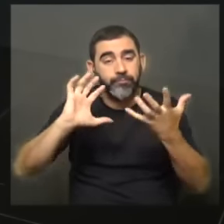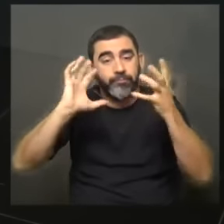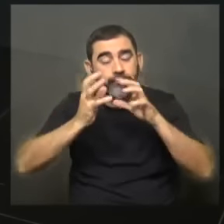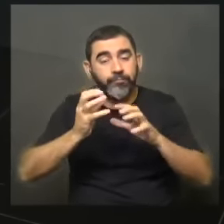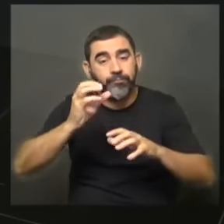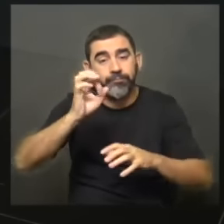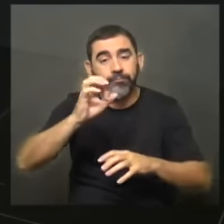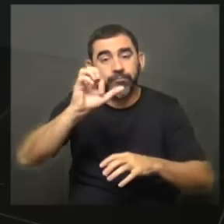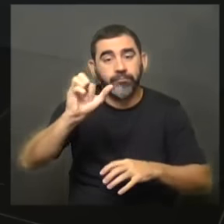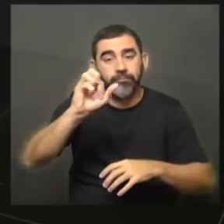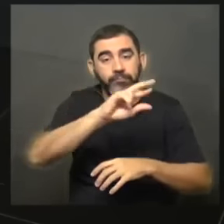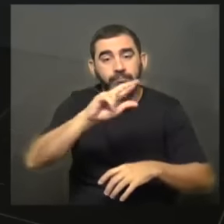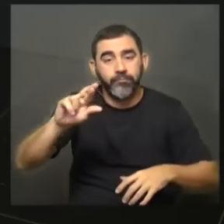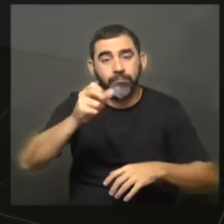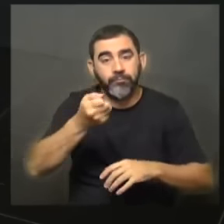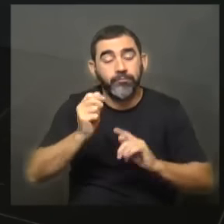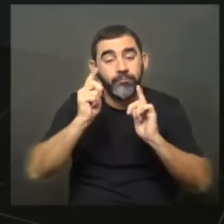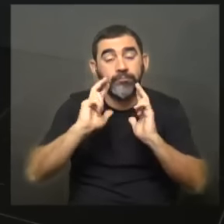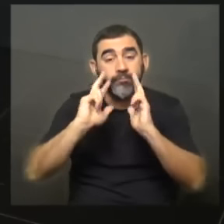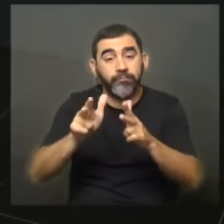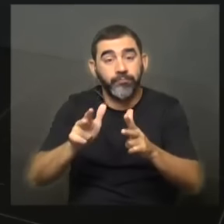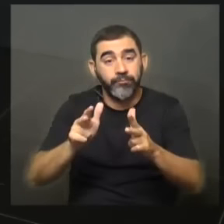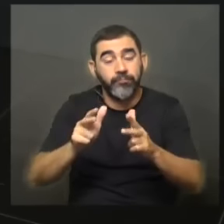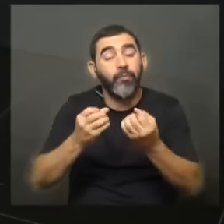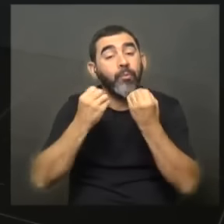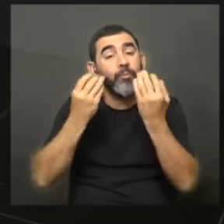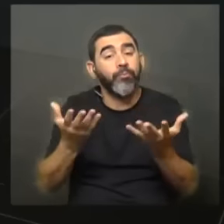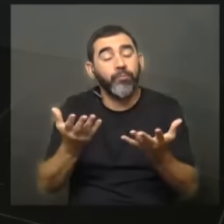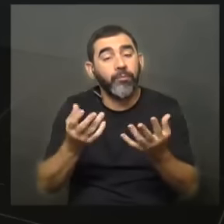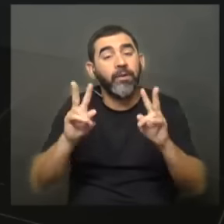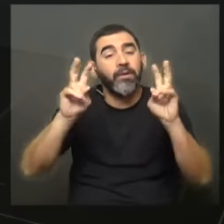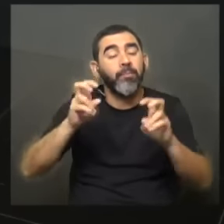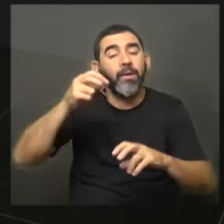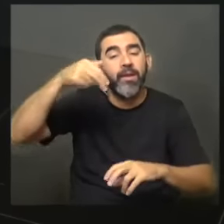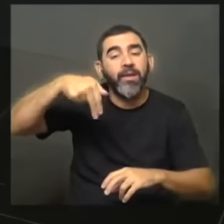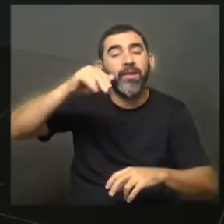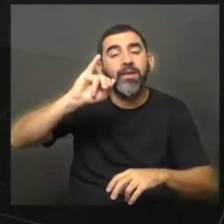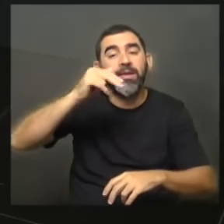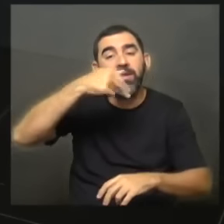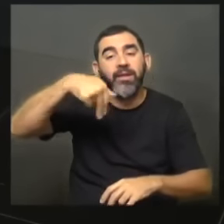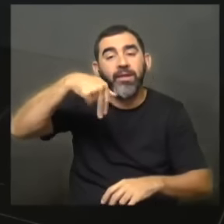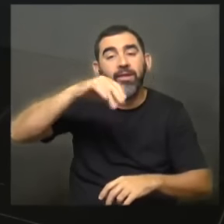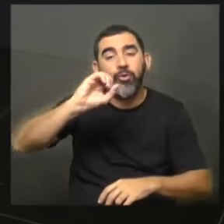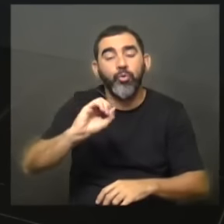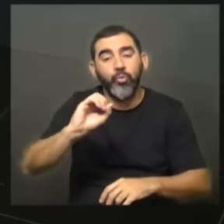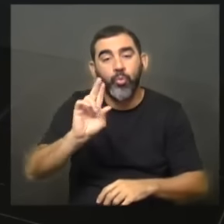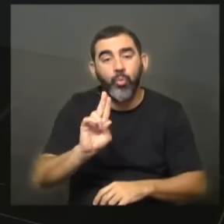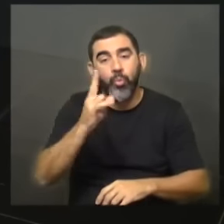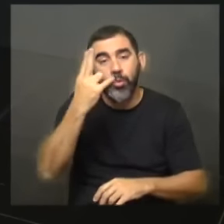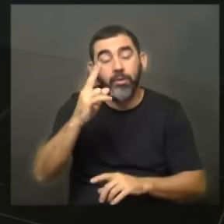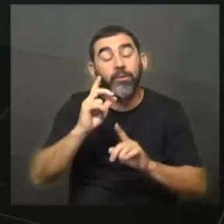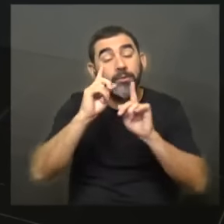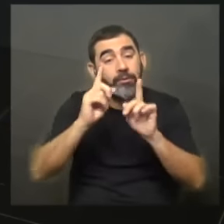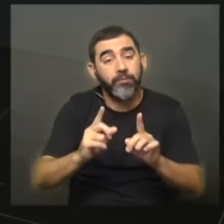José cerra quien además dijo que esto responde al fenómeno del niño a la instalación del fenómeno del niño en nuestro país que